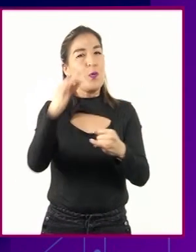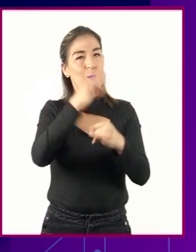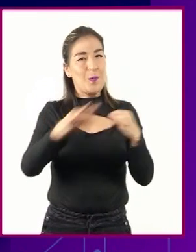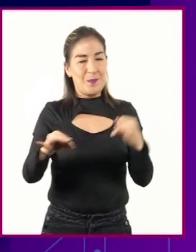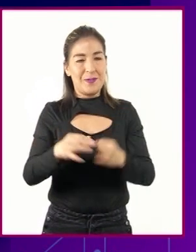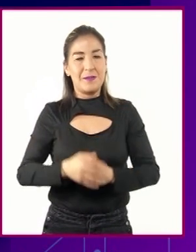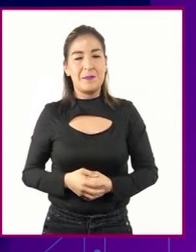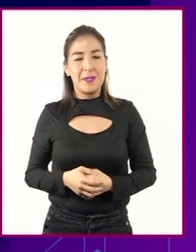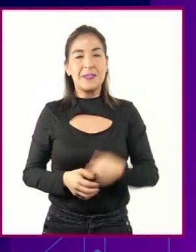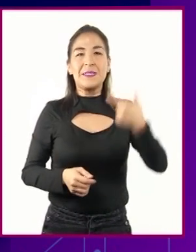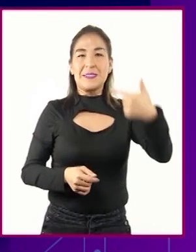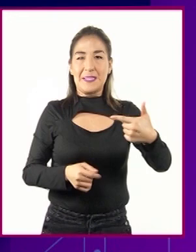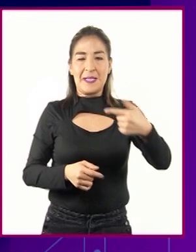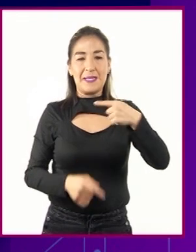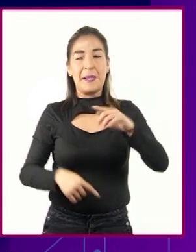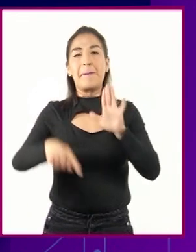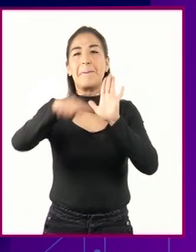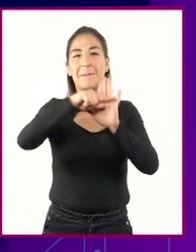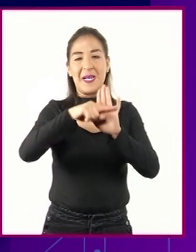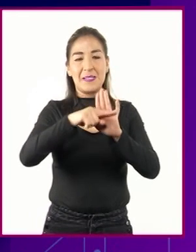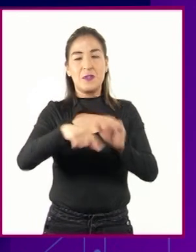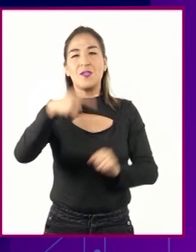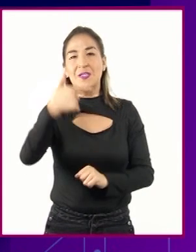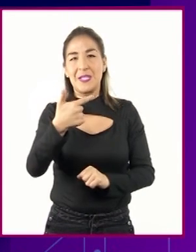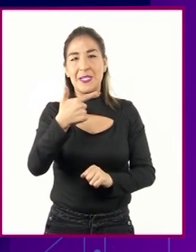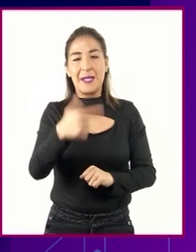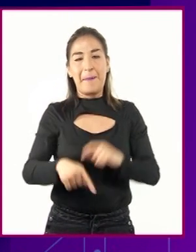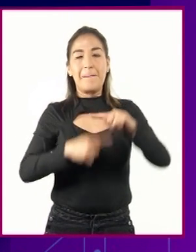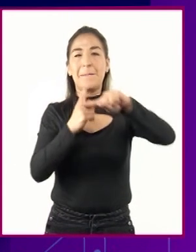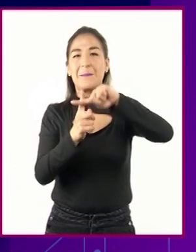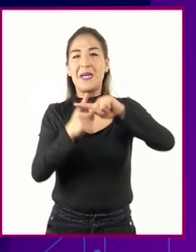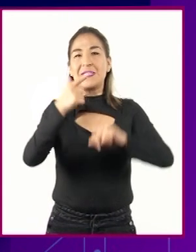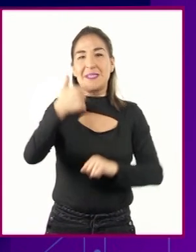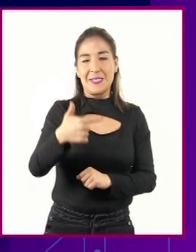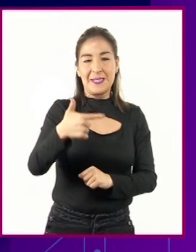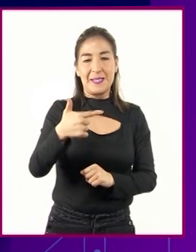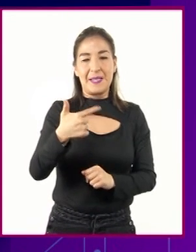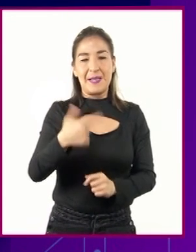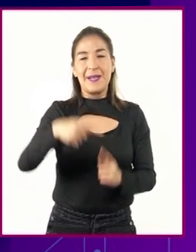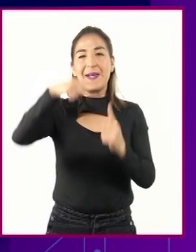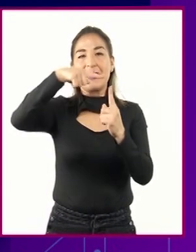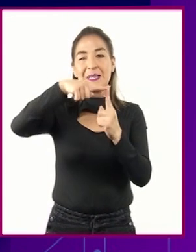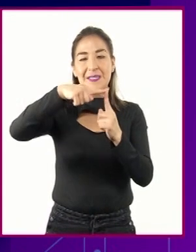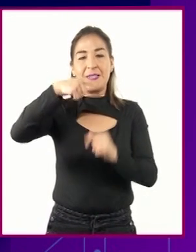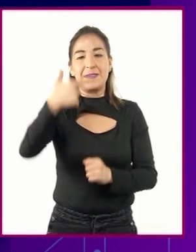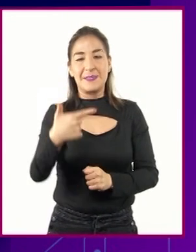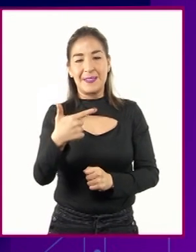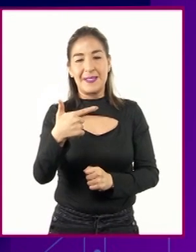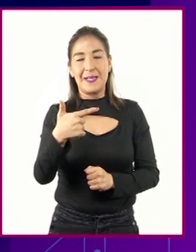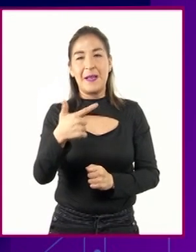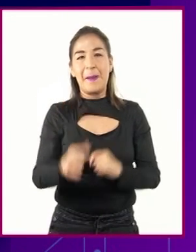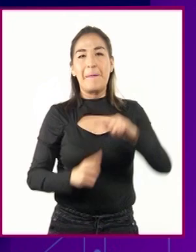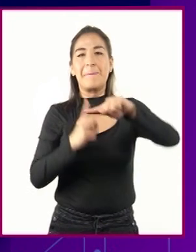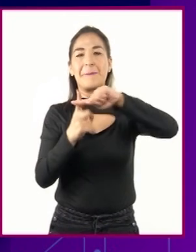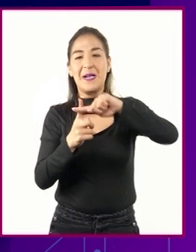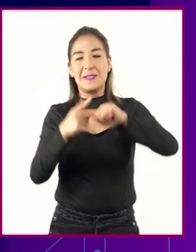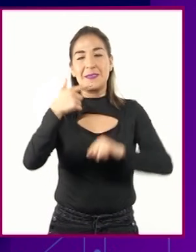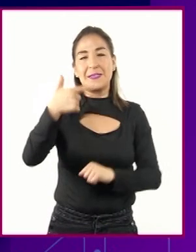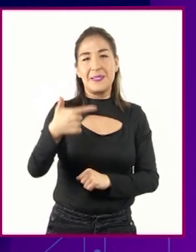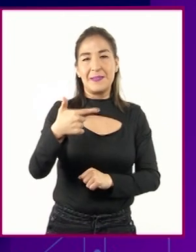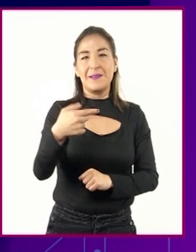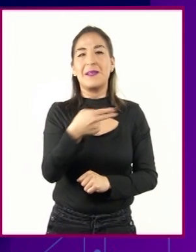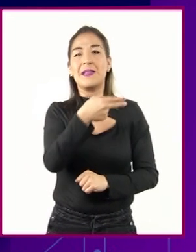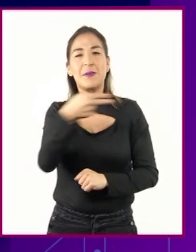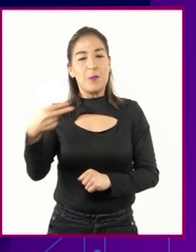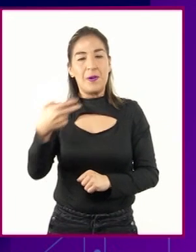última es 7 menos 7 más 7 entre 7 más